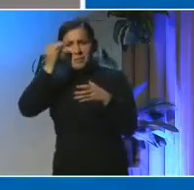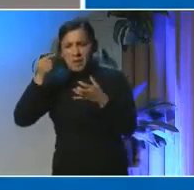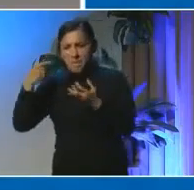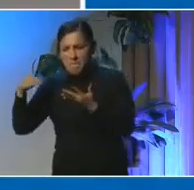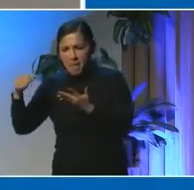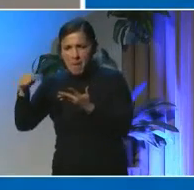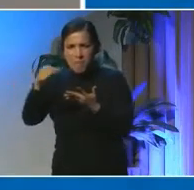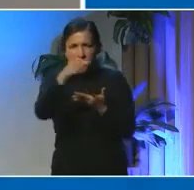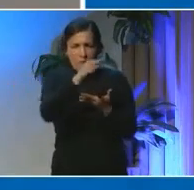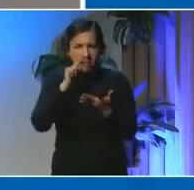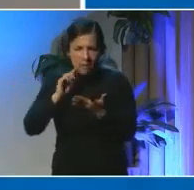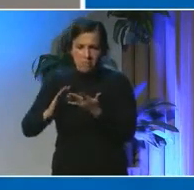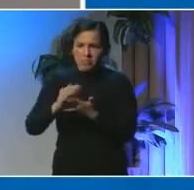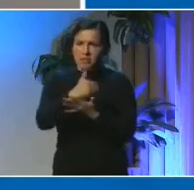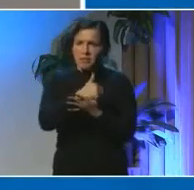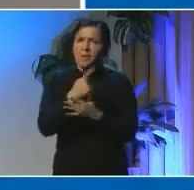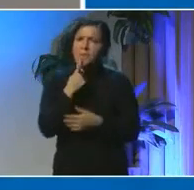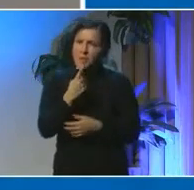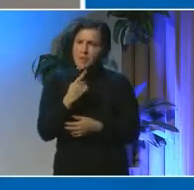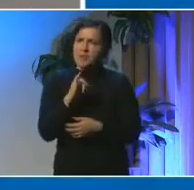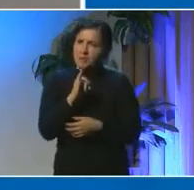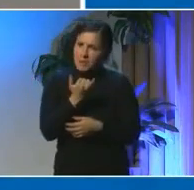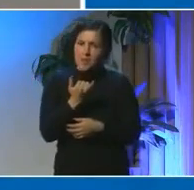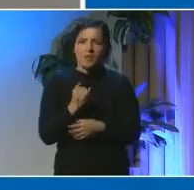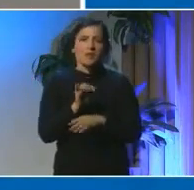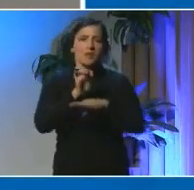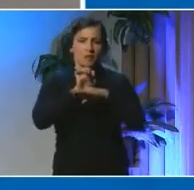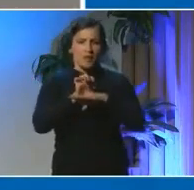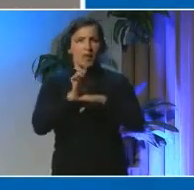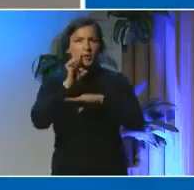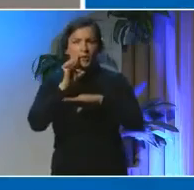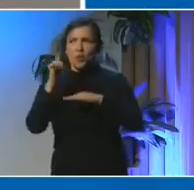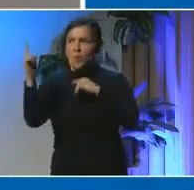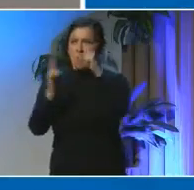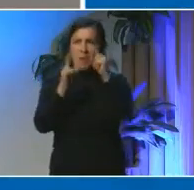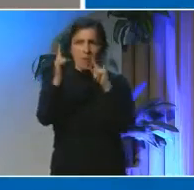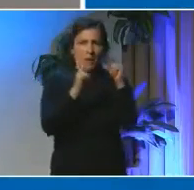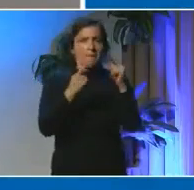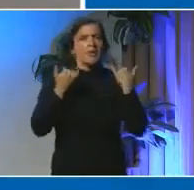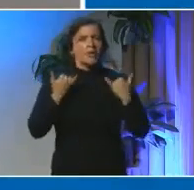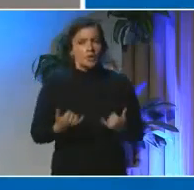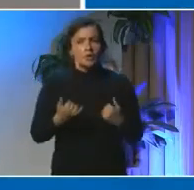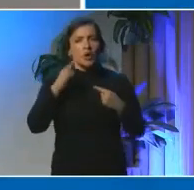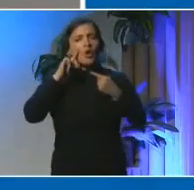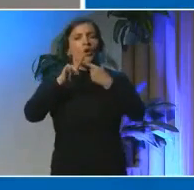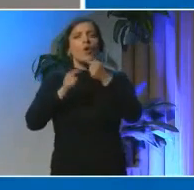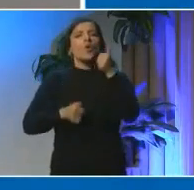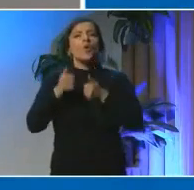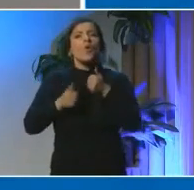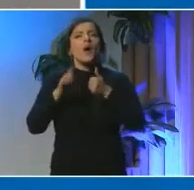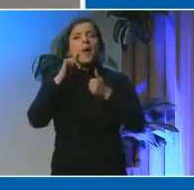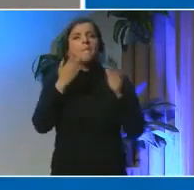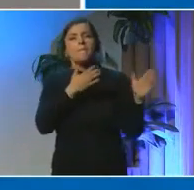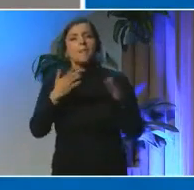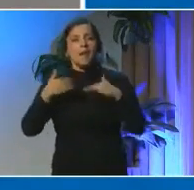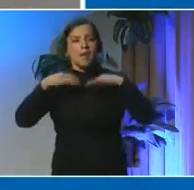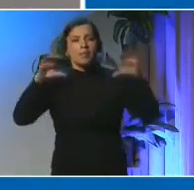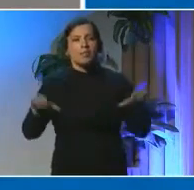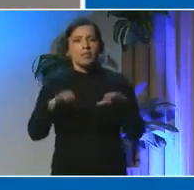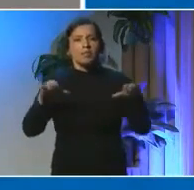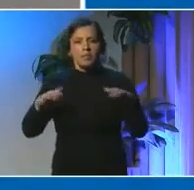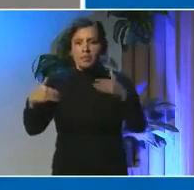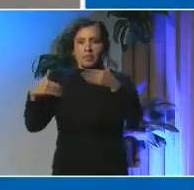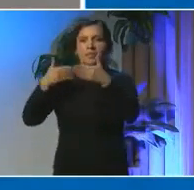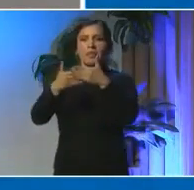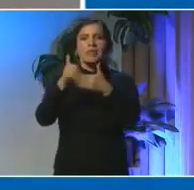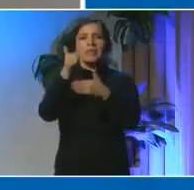eso y de qué estamos haciendo en di yo para traer a toda la compañía a este tema pero me vo a concentrar entrar tal vez en nuestro plan de acción a 10 años que se llama society